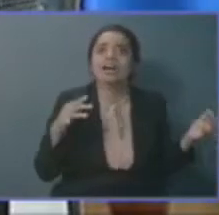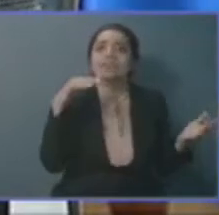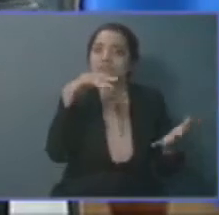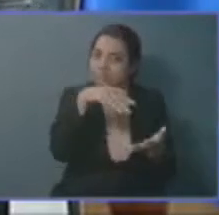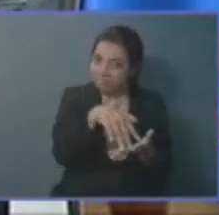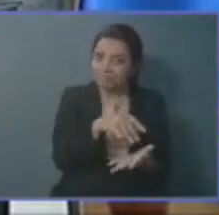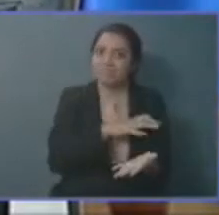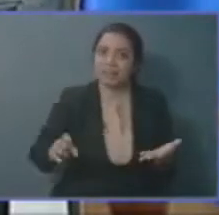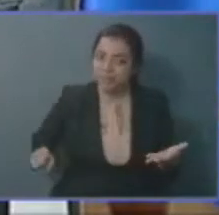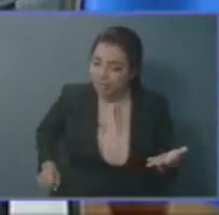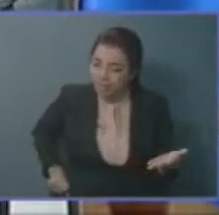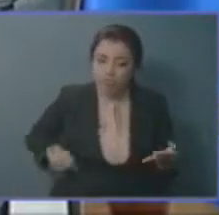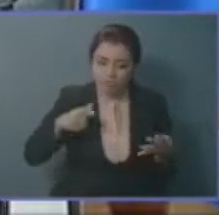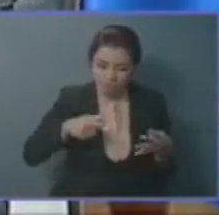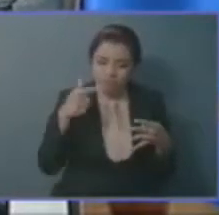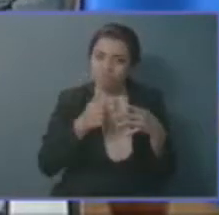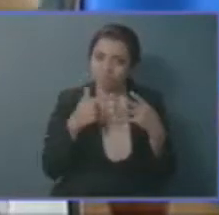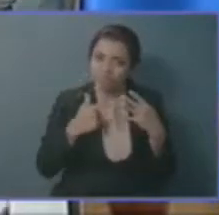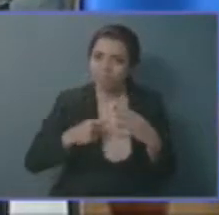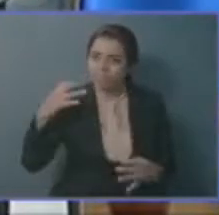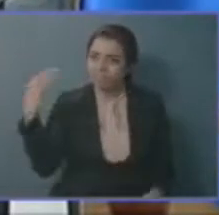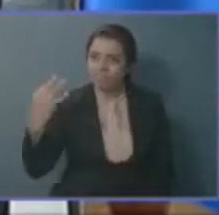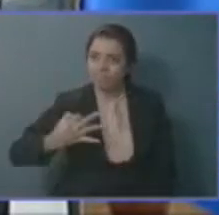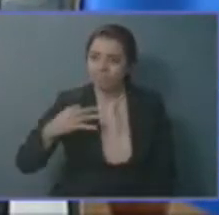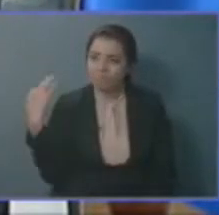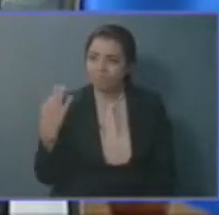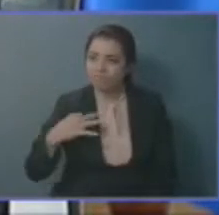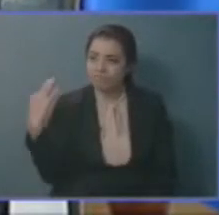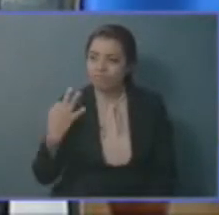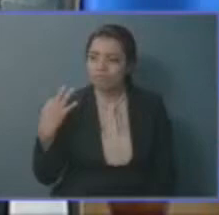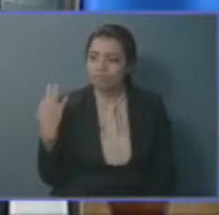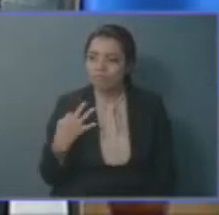te exige también para rendir cuentas.